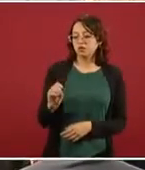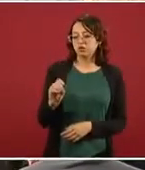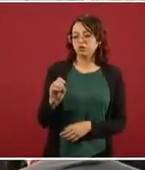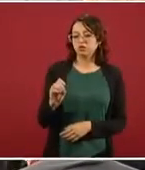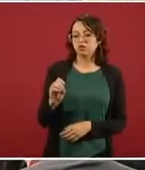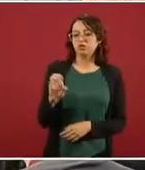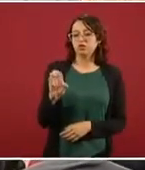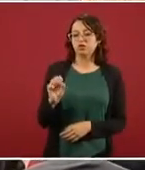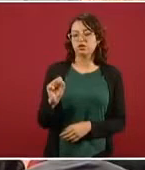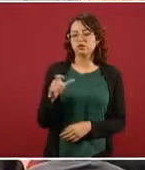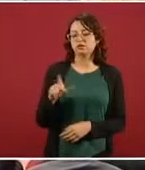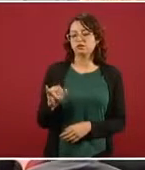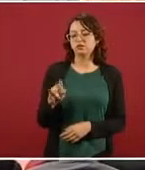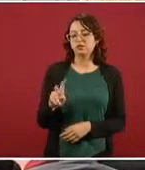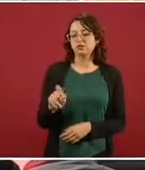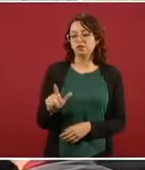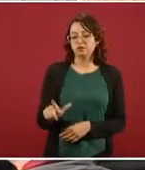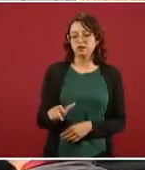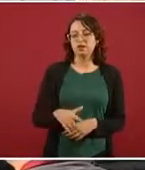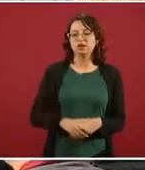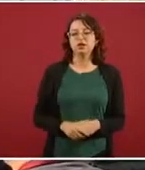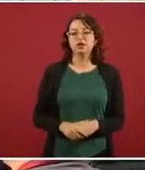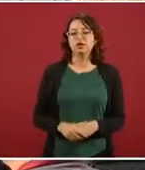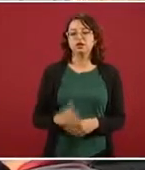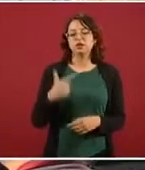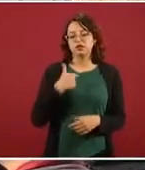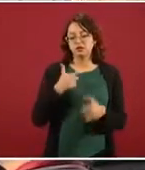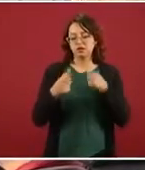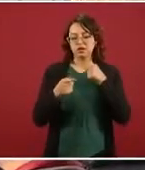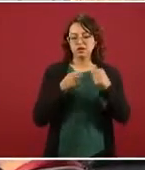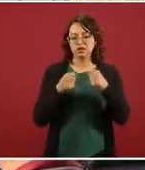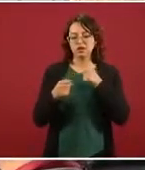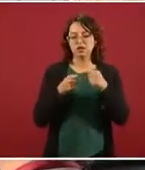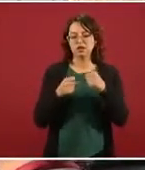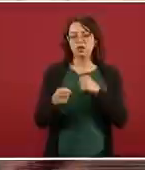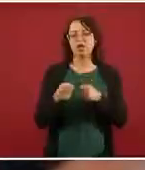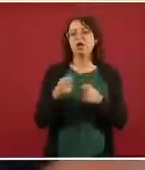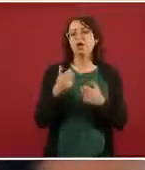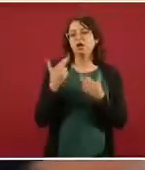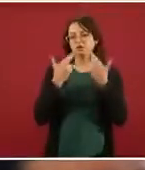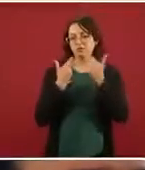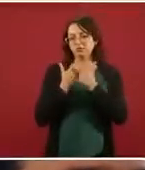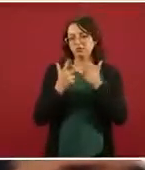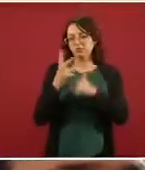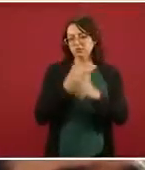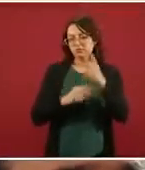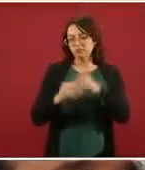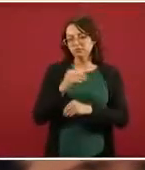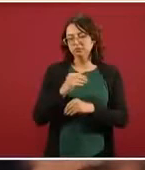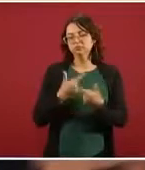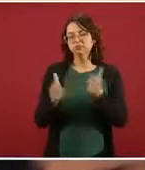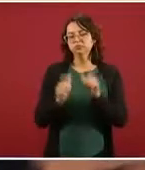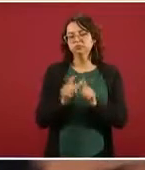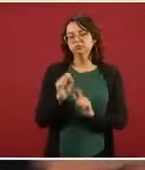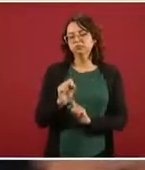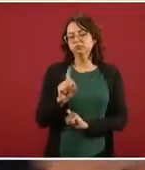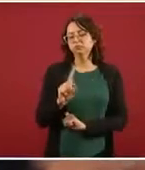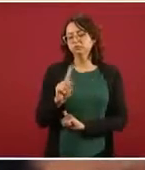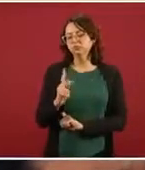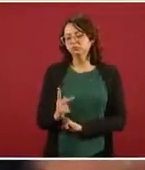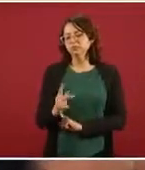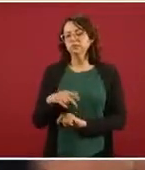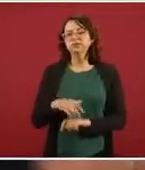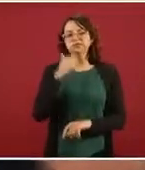Eduardo Esquivel Ancona, Análisis Económico, Grupo SDP. Yo quisiera preguntarles a